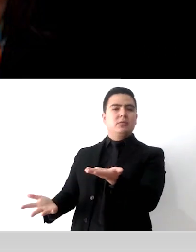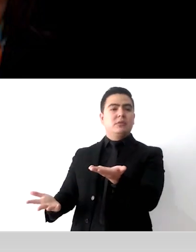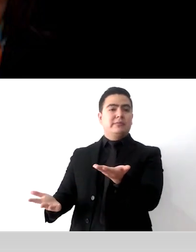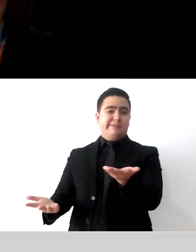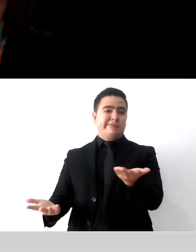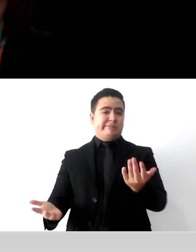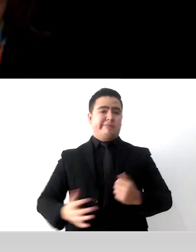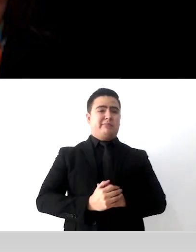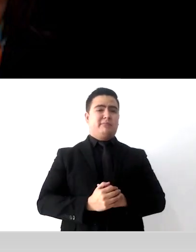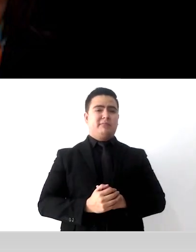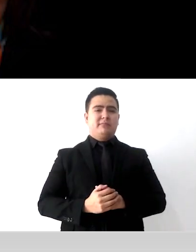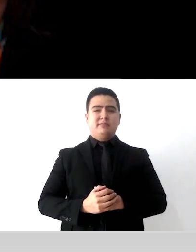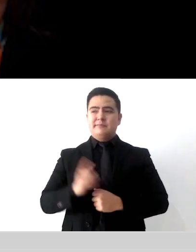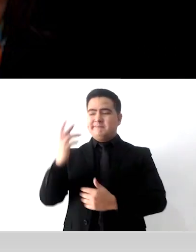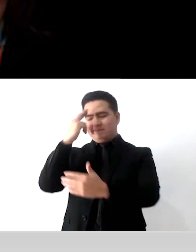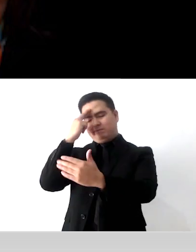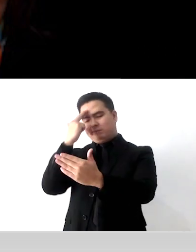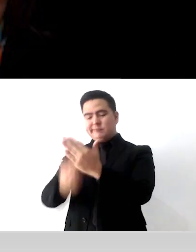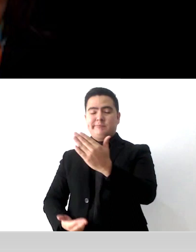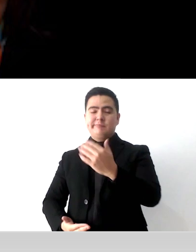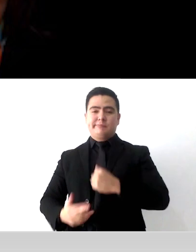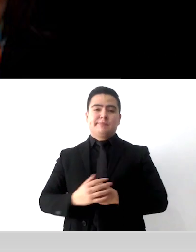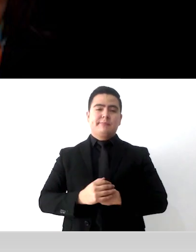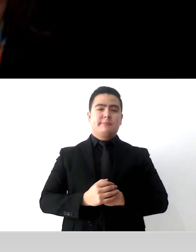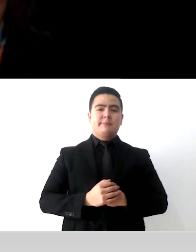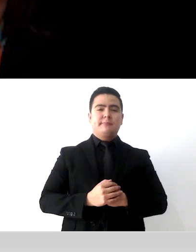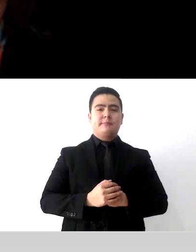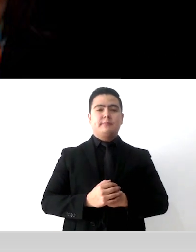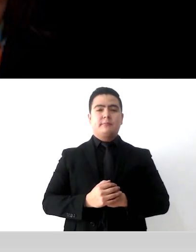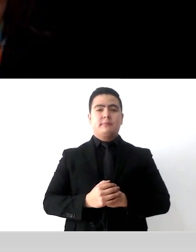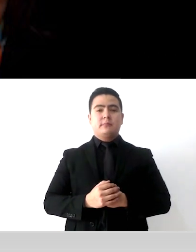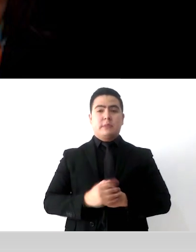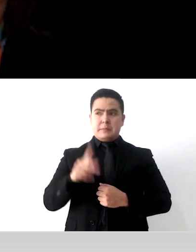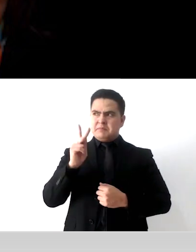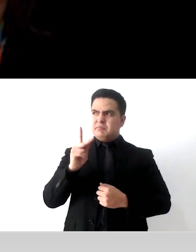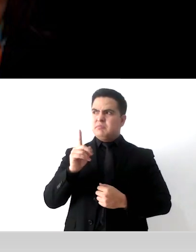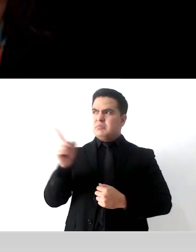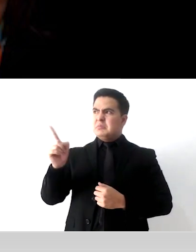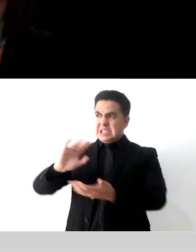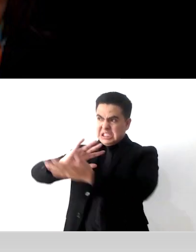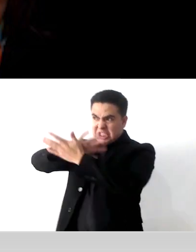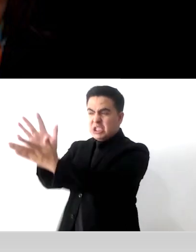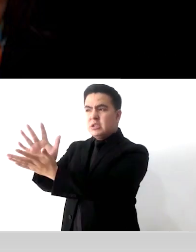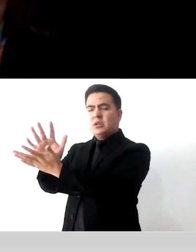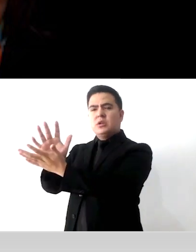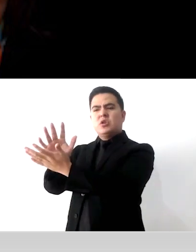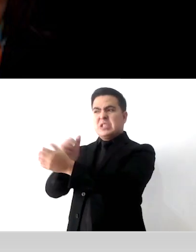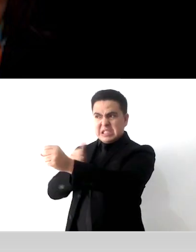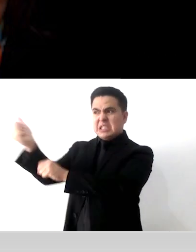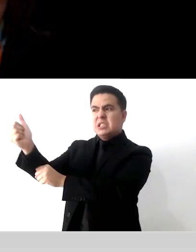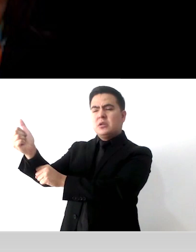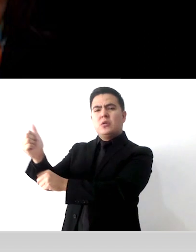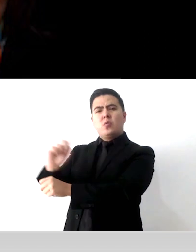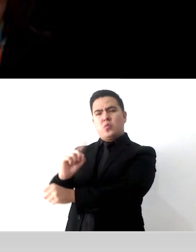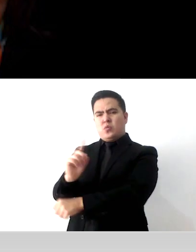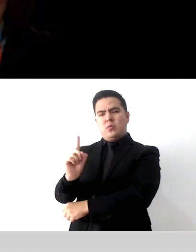de conciliación entre la vida privada y la vida pública, pero no está habiendo una agresión sino una exclusión a las mujeres. También puede